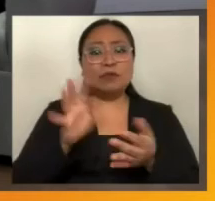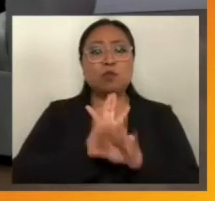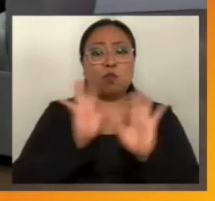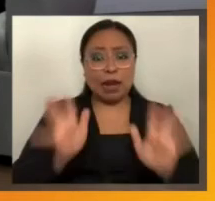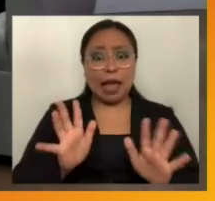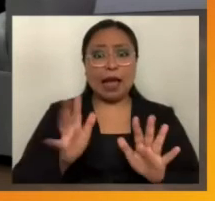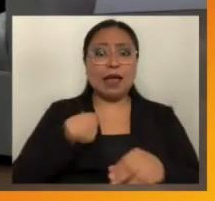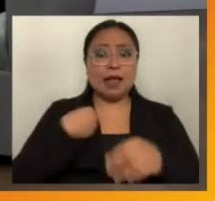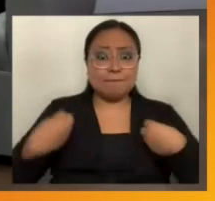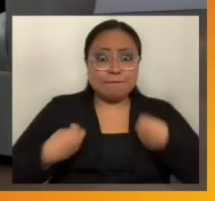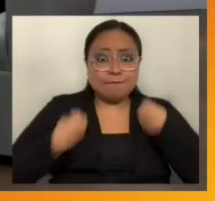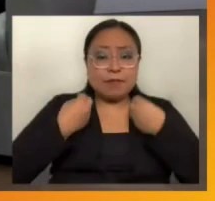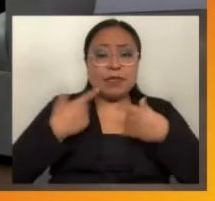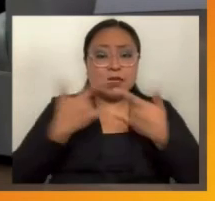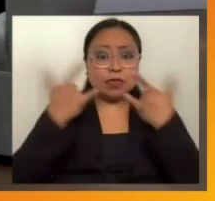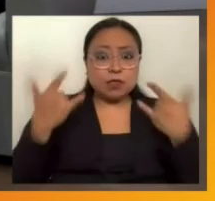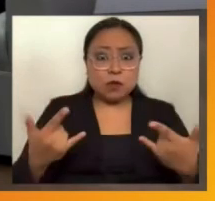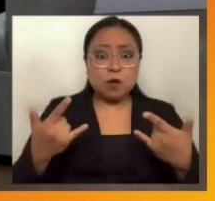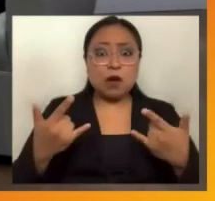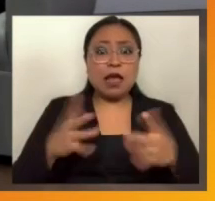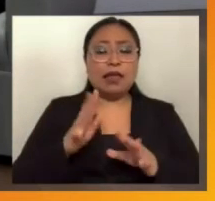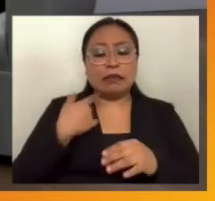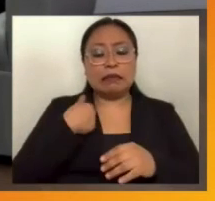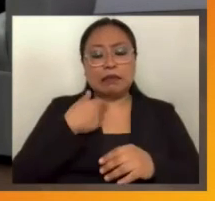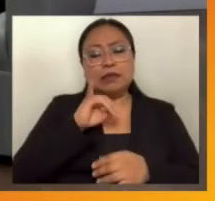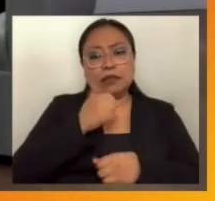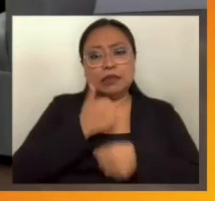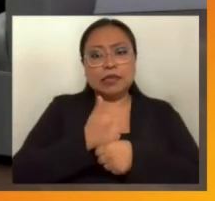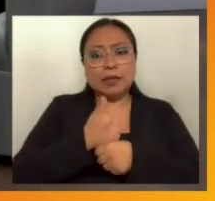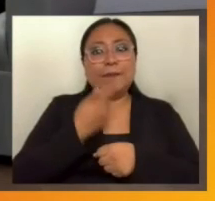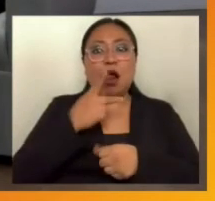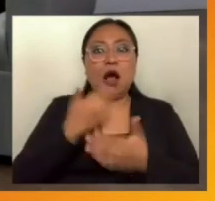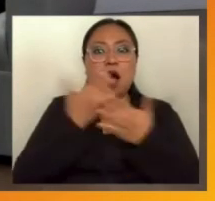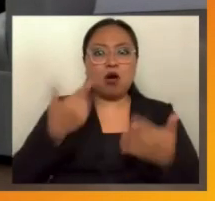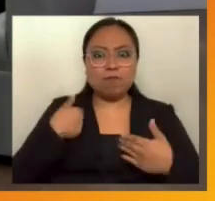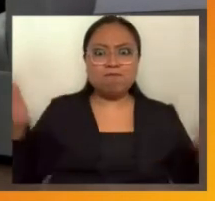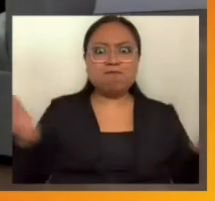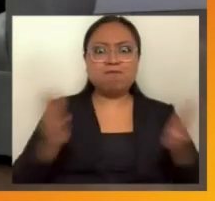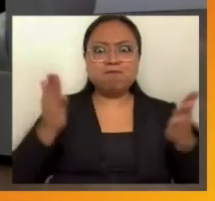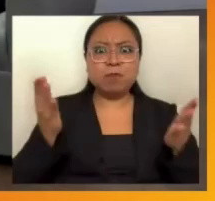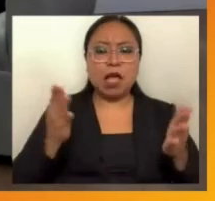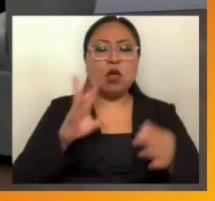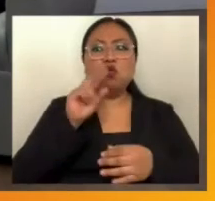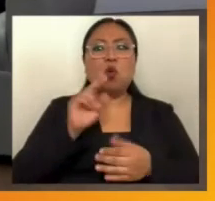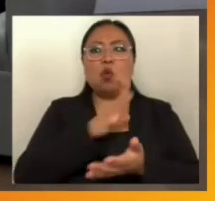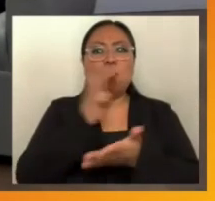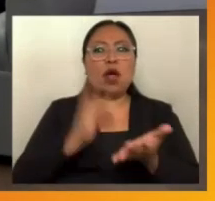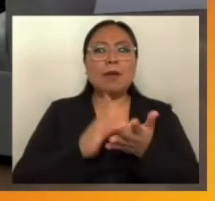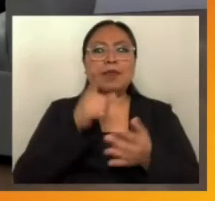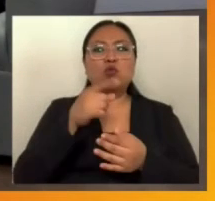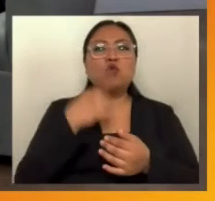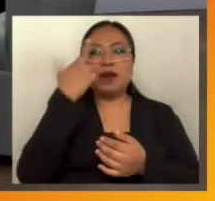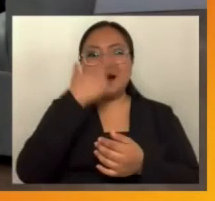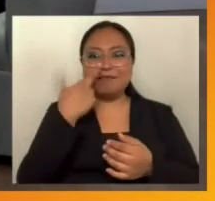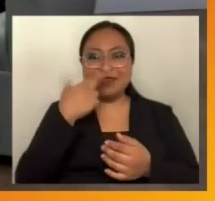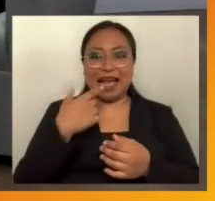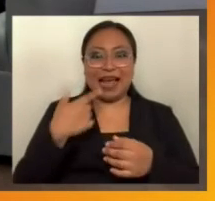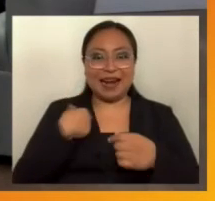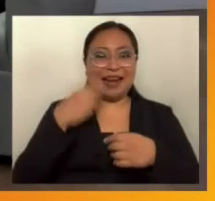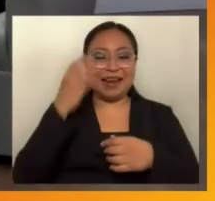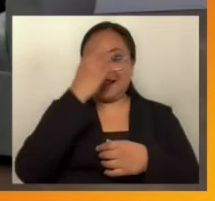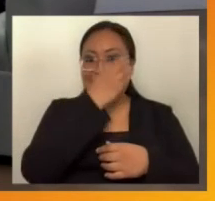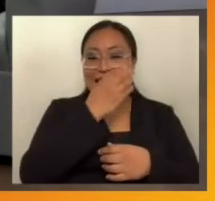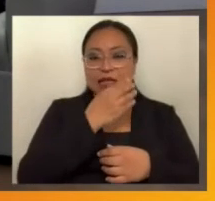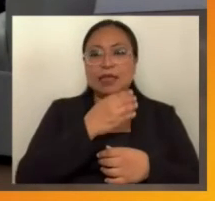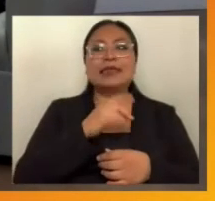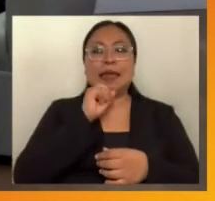todo lo que tengo, valoro todo lo que soy. Y quisiera también inspirar no nada más a mujeres a hacer la autoexploración, que eso es súper importante, sino también